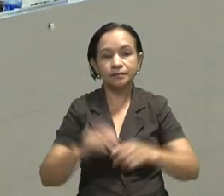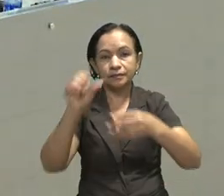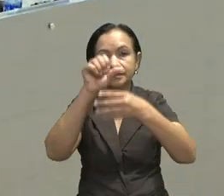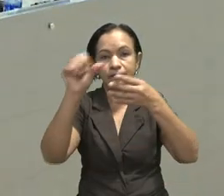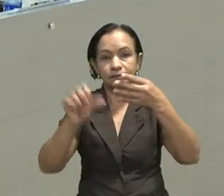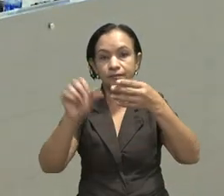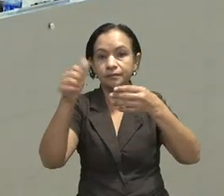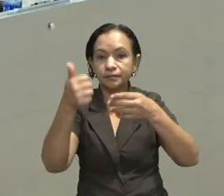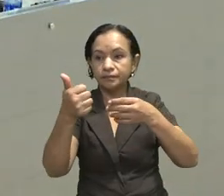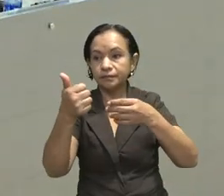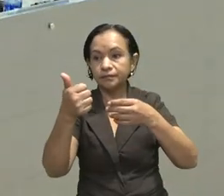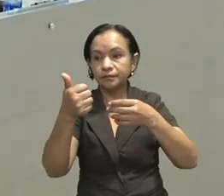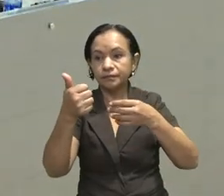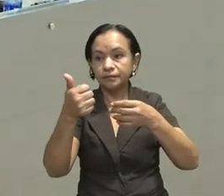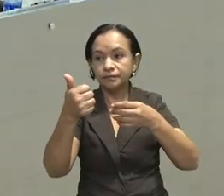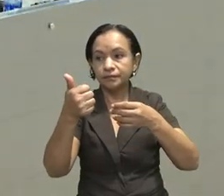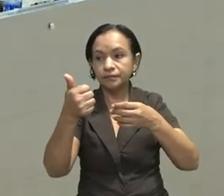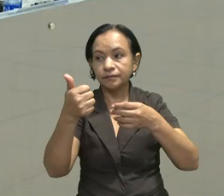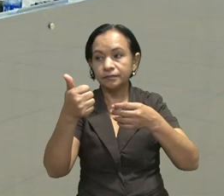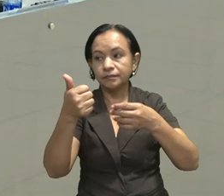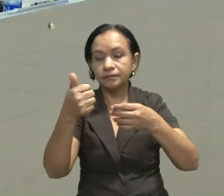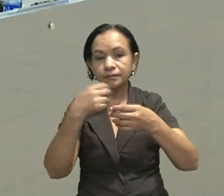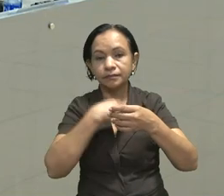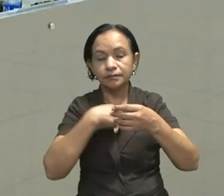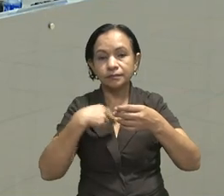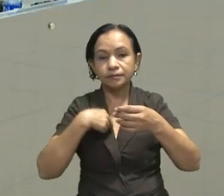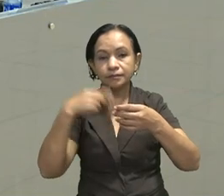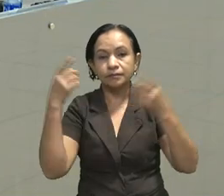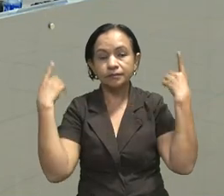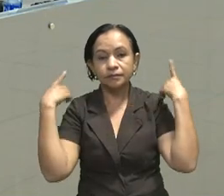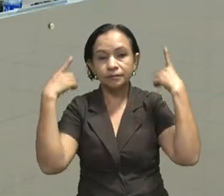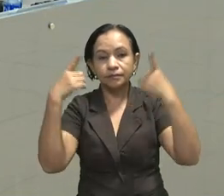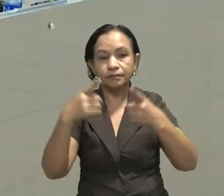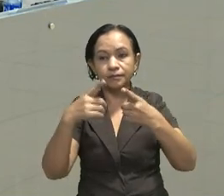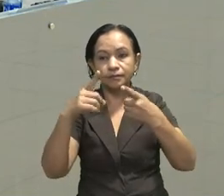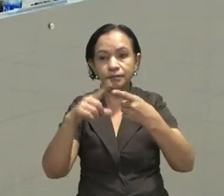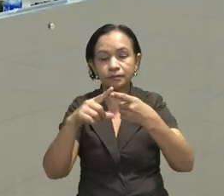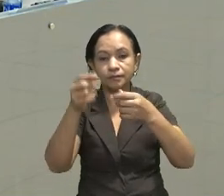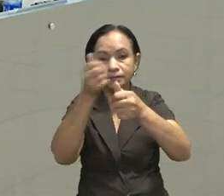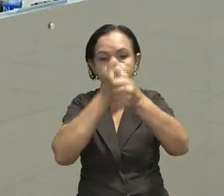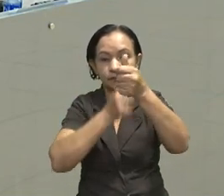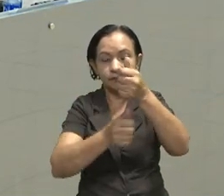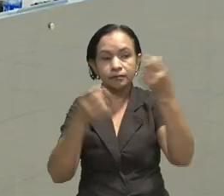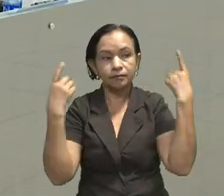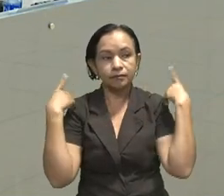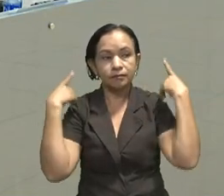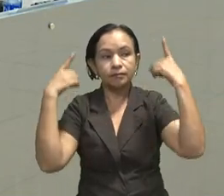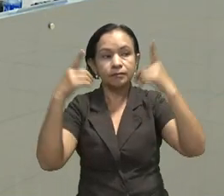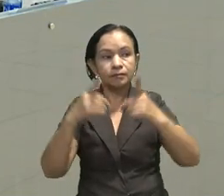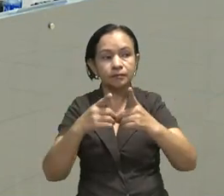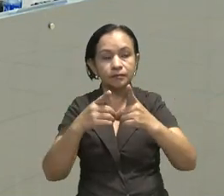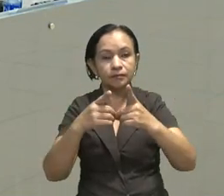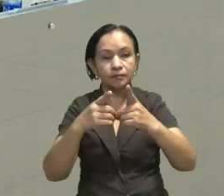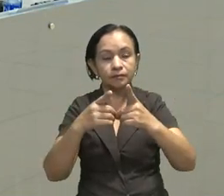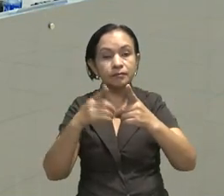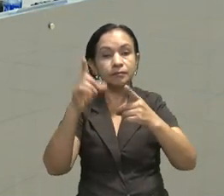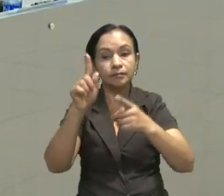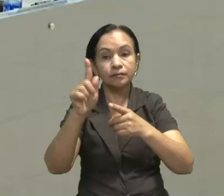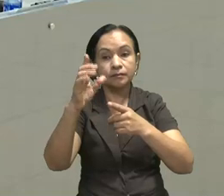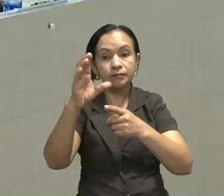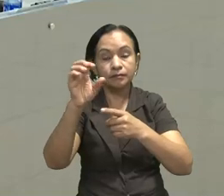Artículo 6. El director general o directora general y los subdirectores o subdirectores generales de